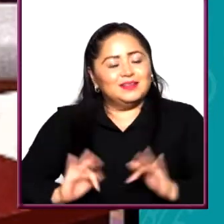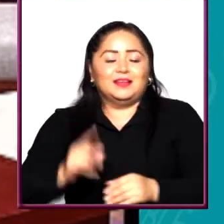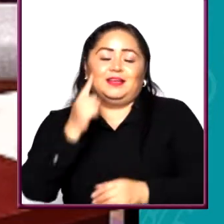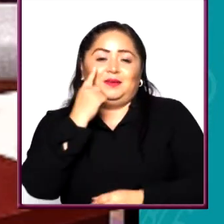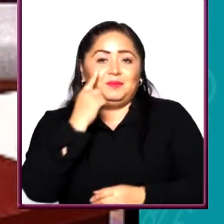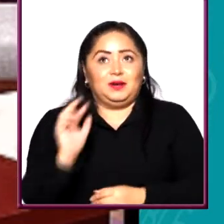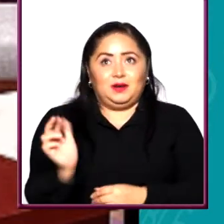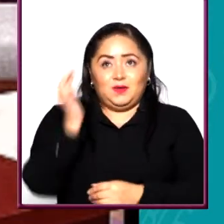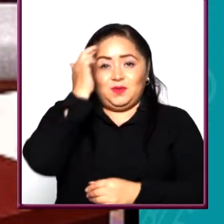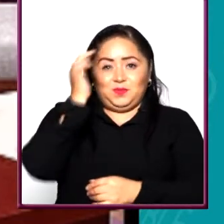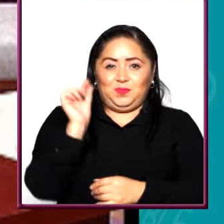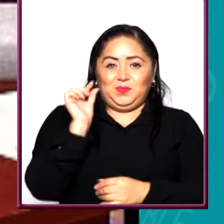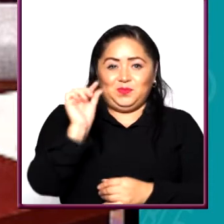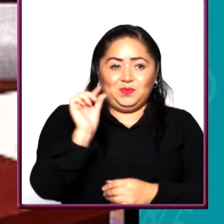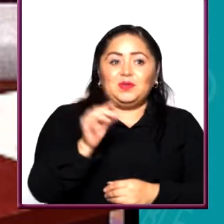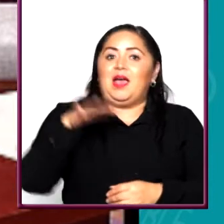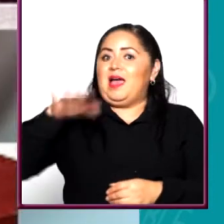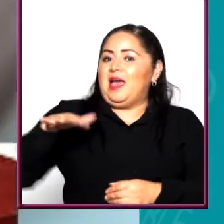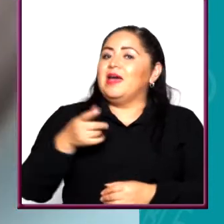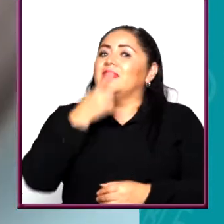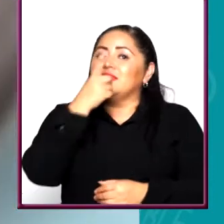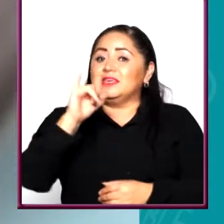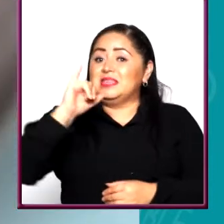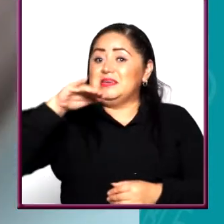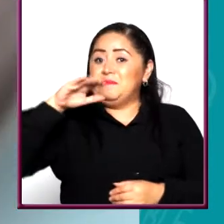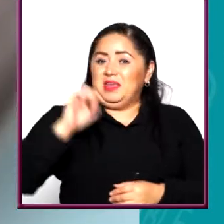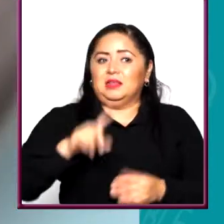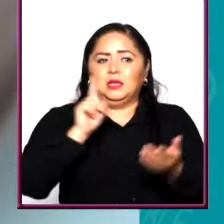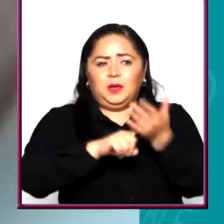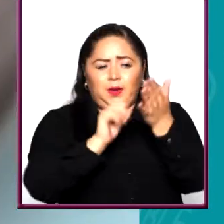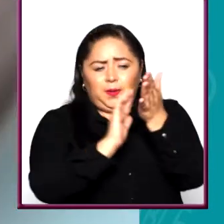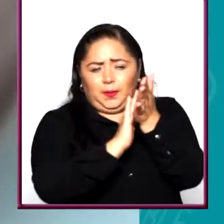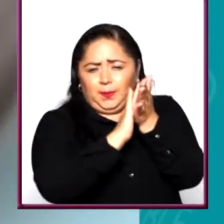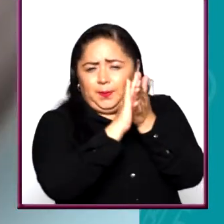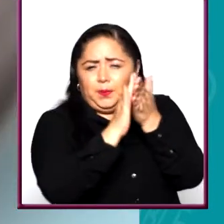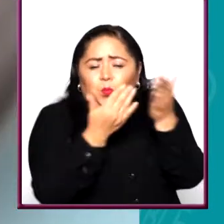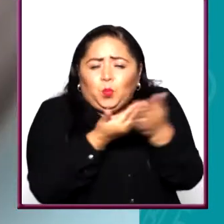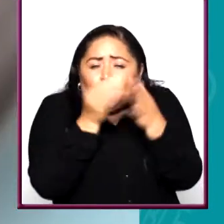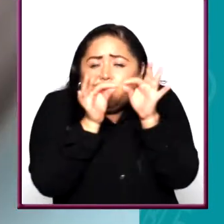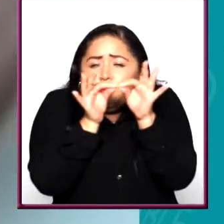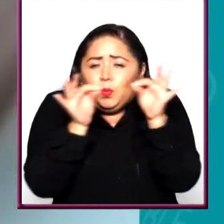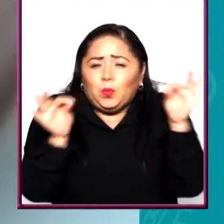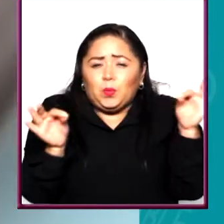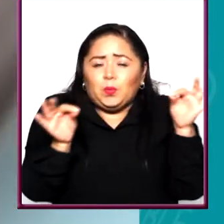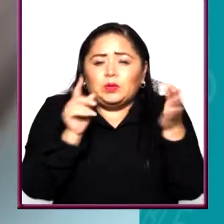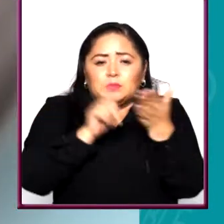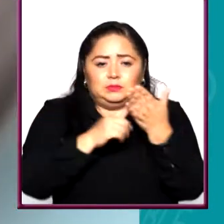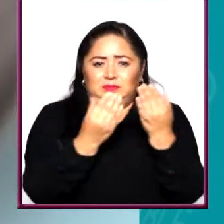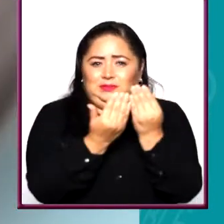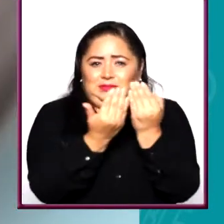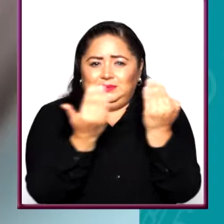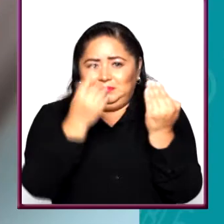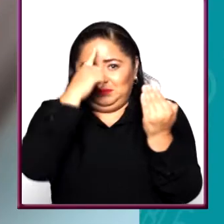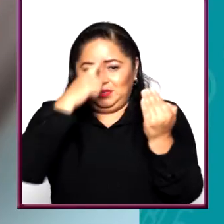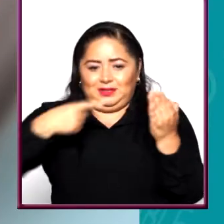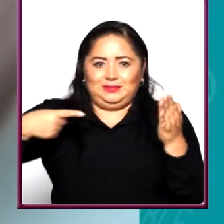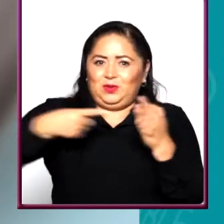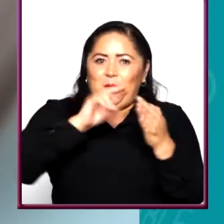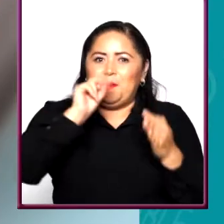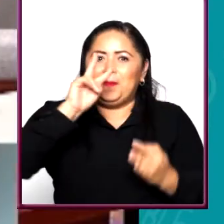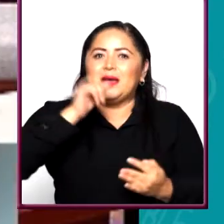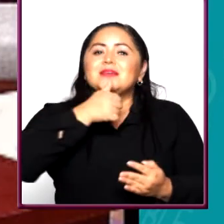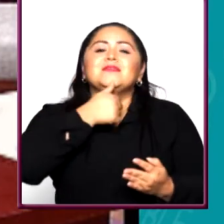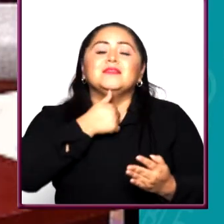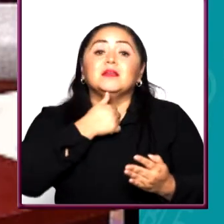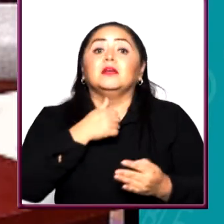calma. A ver, recordemos un poco. Ya dijimos que el himen es una membrana muy delgada que cierra parcialmente la entrada